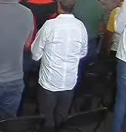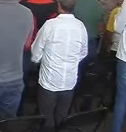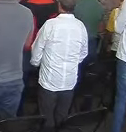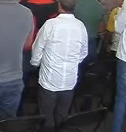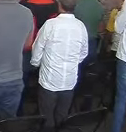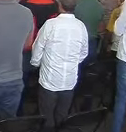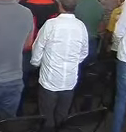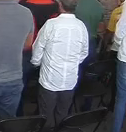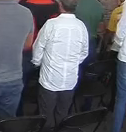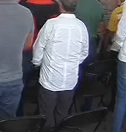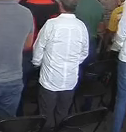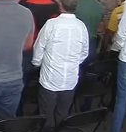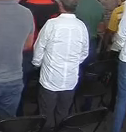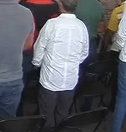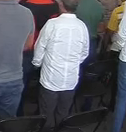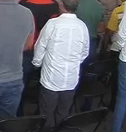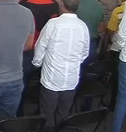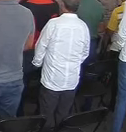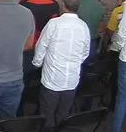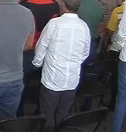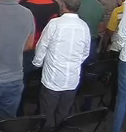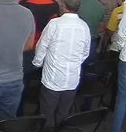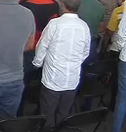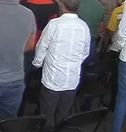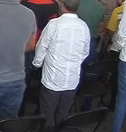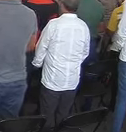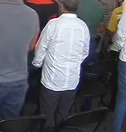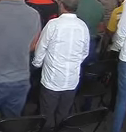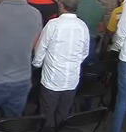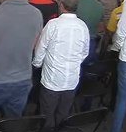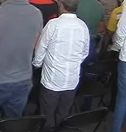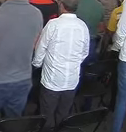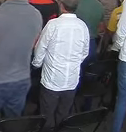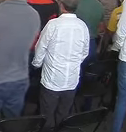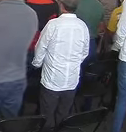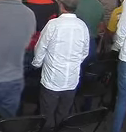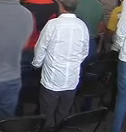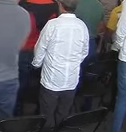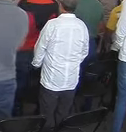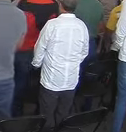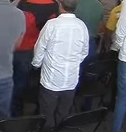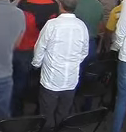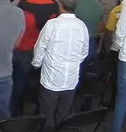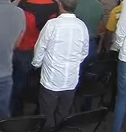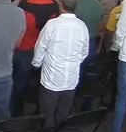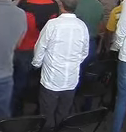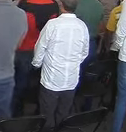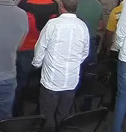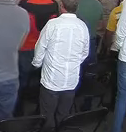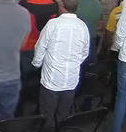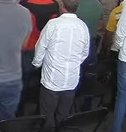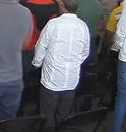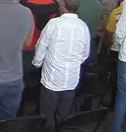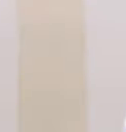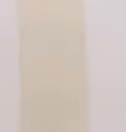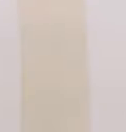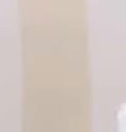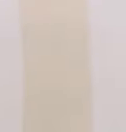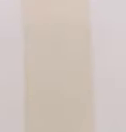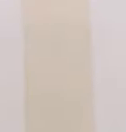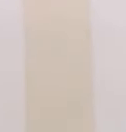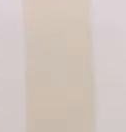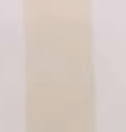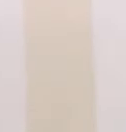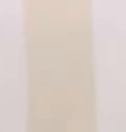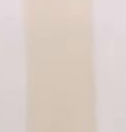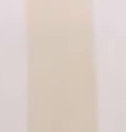El titular de la Unidad de Infraestructura y Transportes del Corredor Interoceánico del Istmo de Tehuantepec, Herman Dutch Espino.